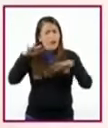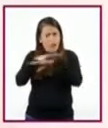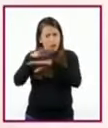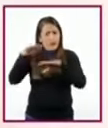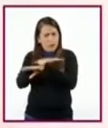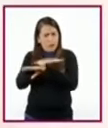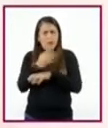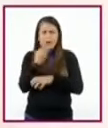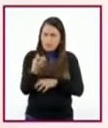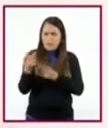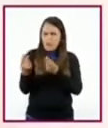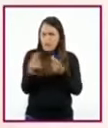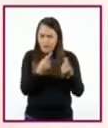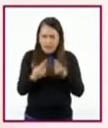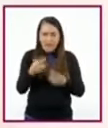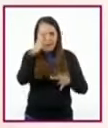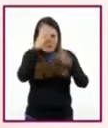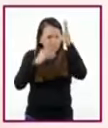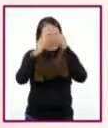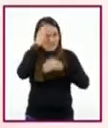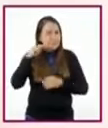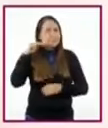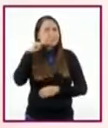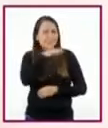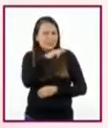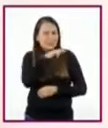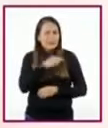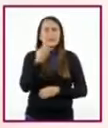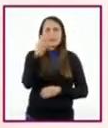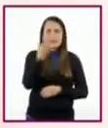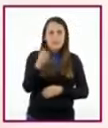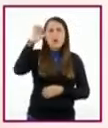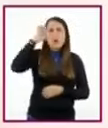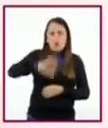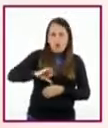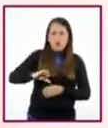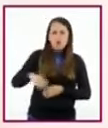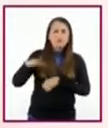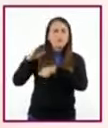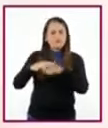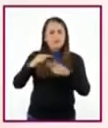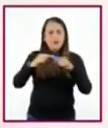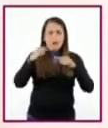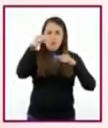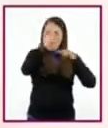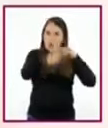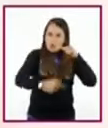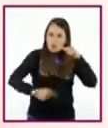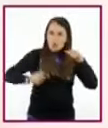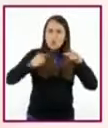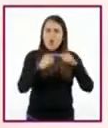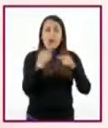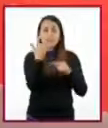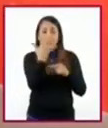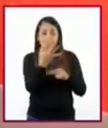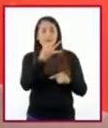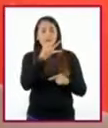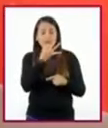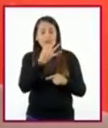una manera dinámica y rápida, por lo que hemos llamado a esta sesión la vuelta al ciclo en cinco minutos.